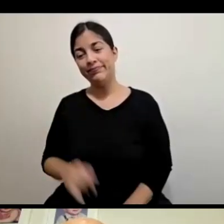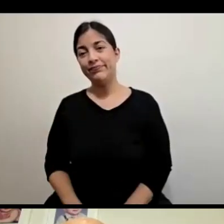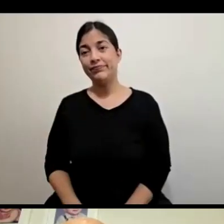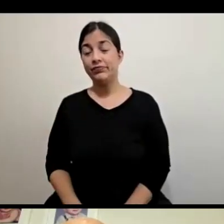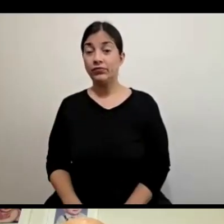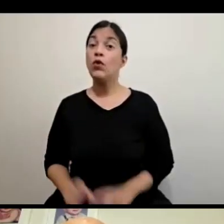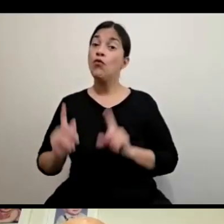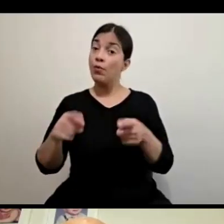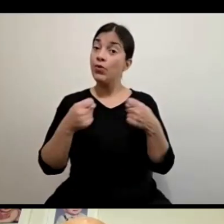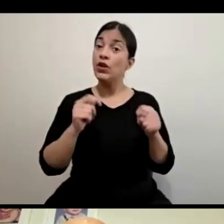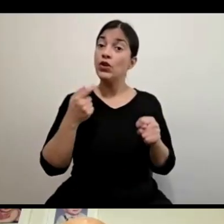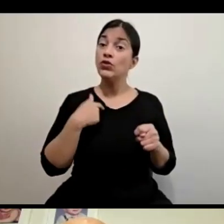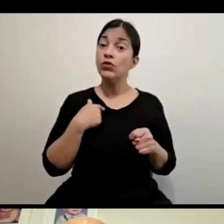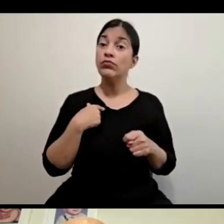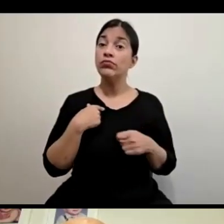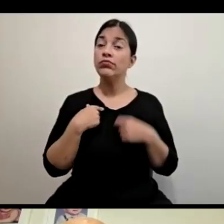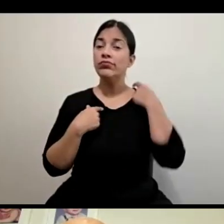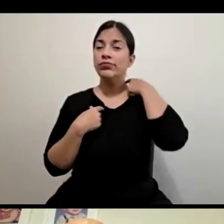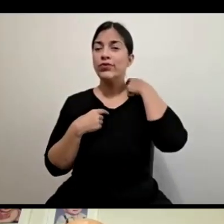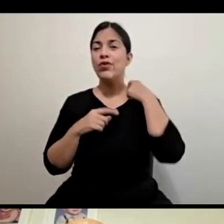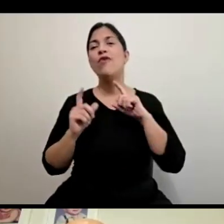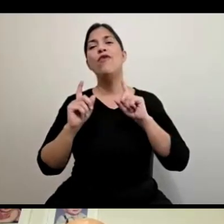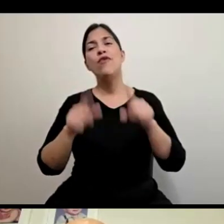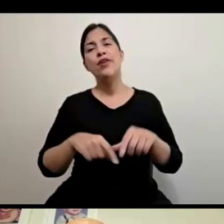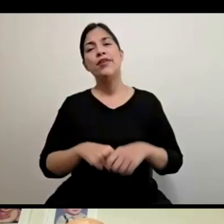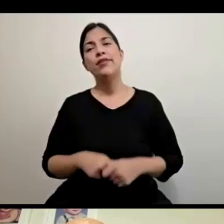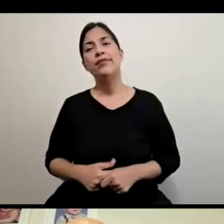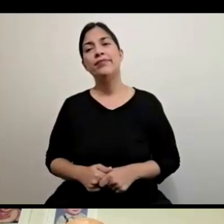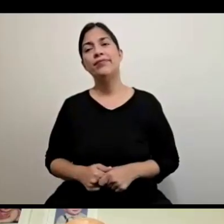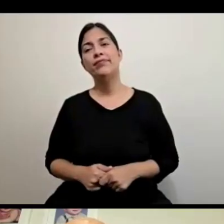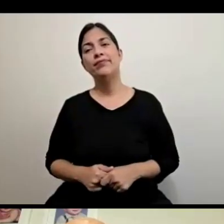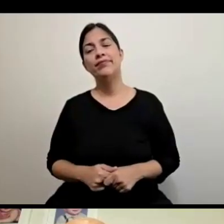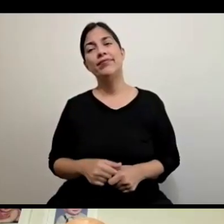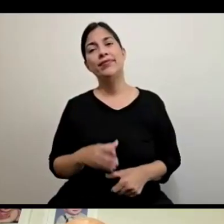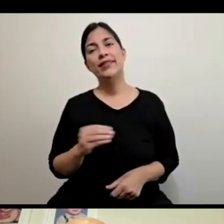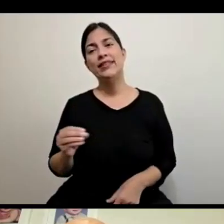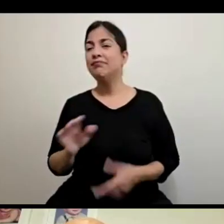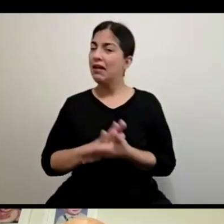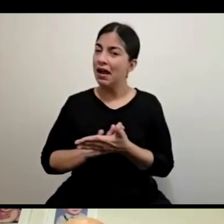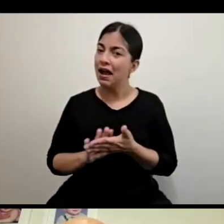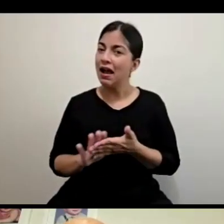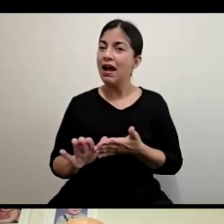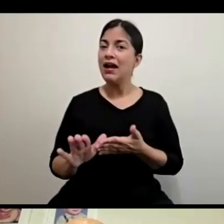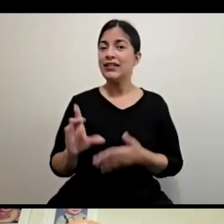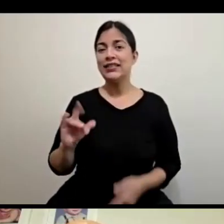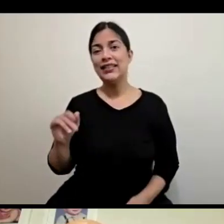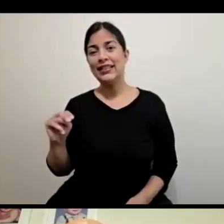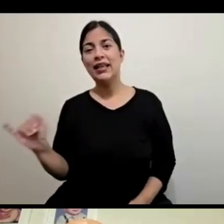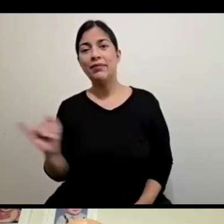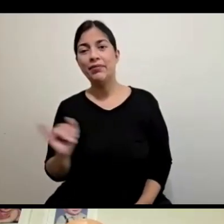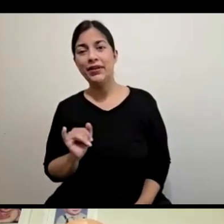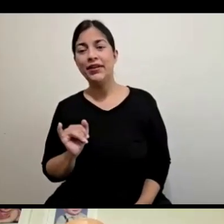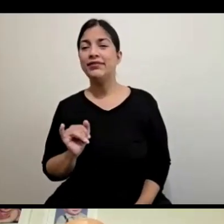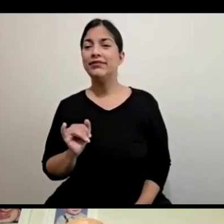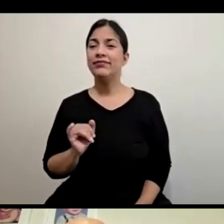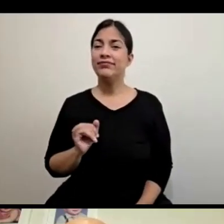audición. Yo hice mi escena y chévere, y allá estaba Dean y alguien más de la producción, ¿no?